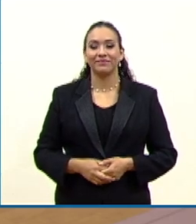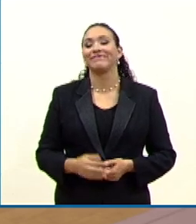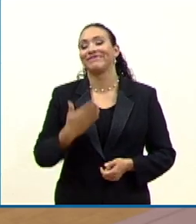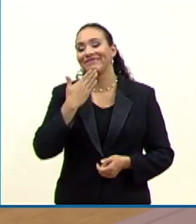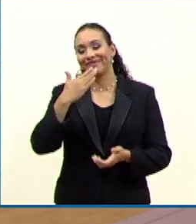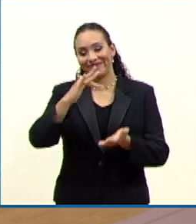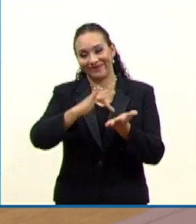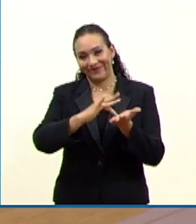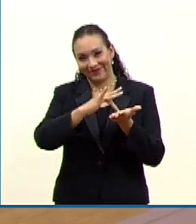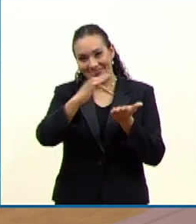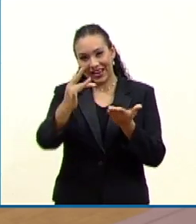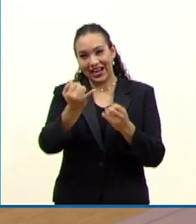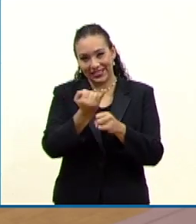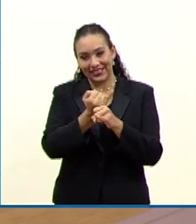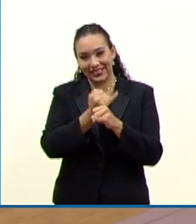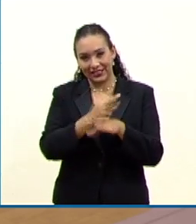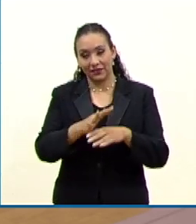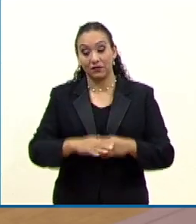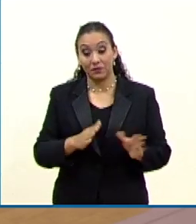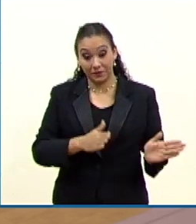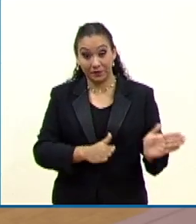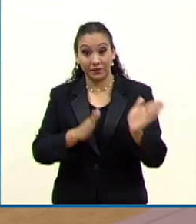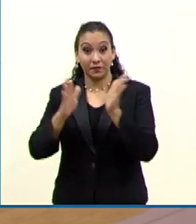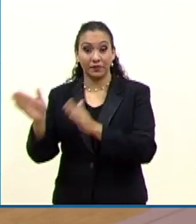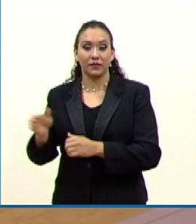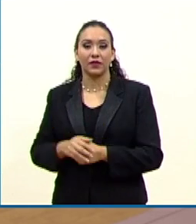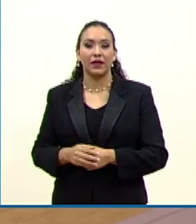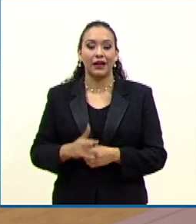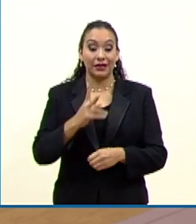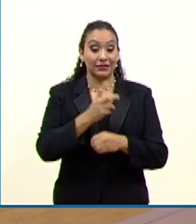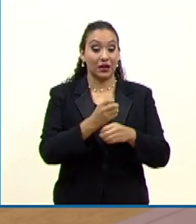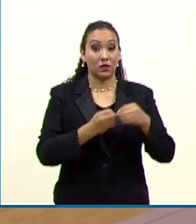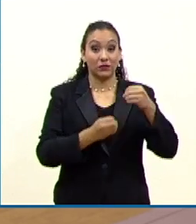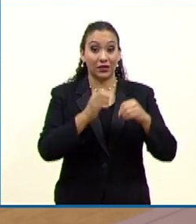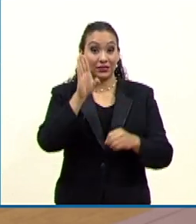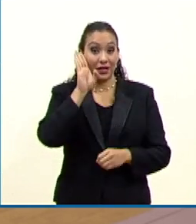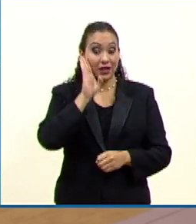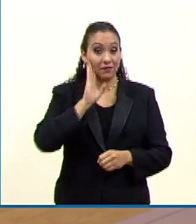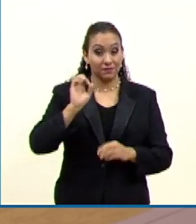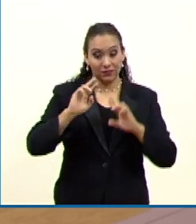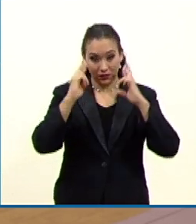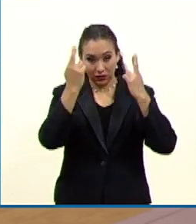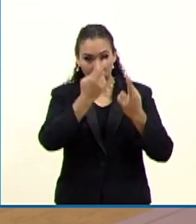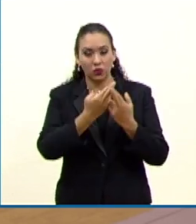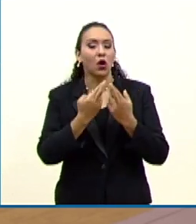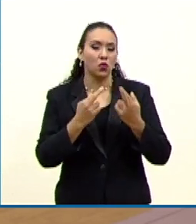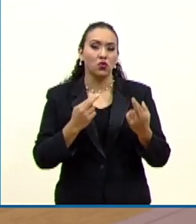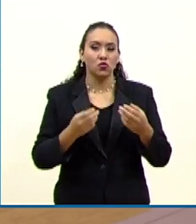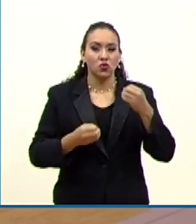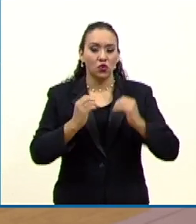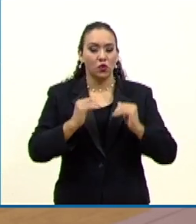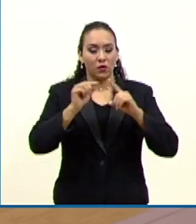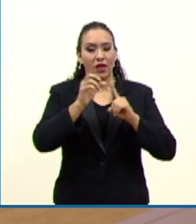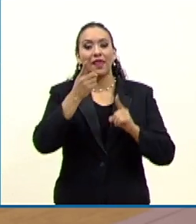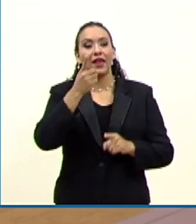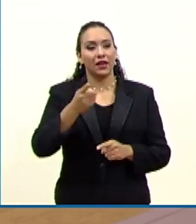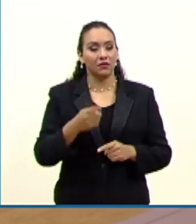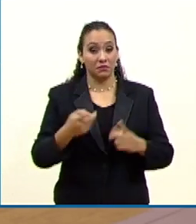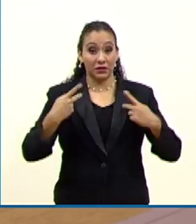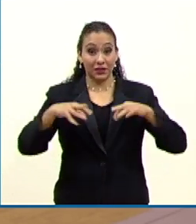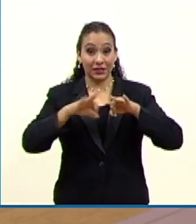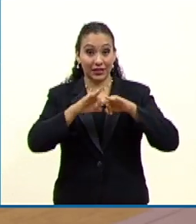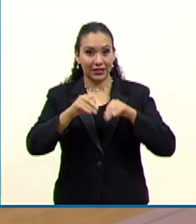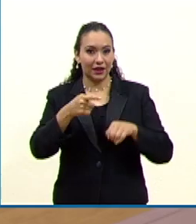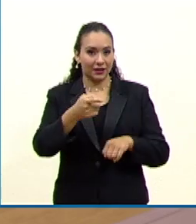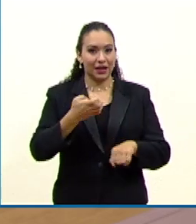Muchas gracias, Mario, por tu reporte. En más temas, la segunda sala de la Corte determinó que la restricción para que los trabajadores del